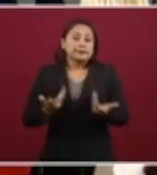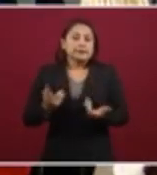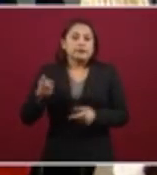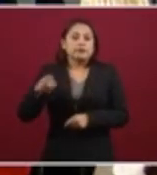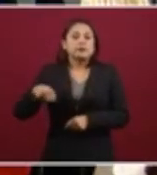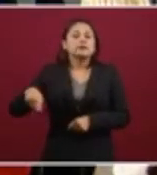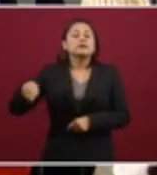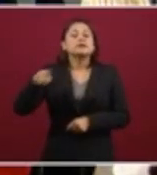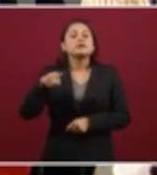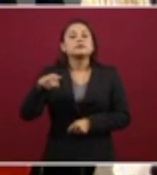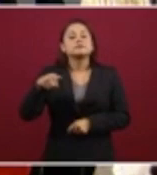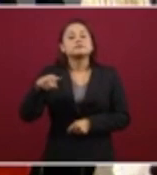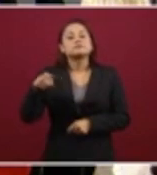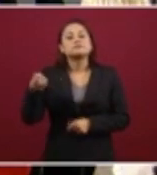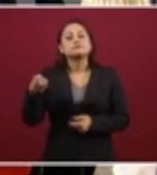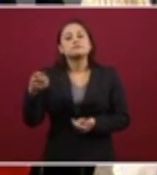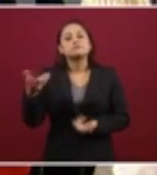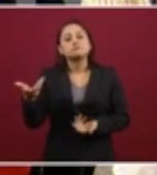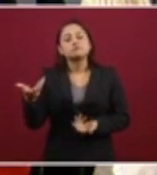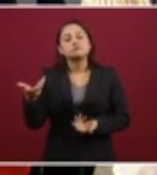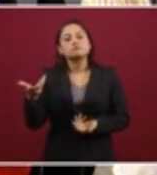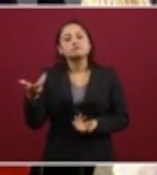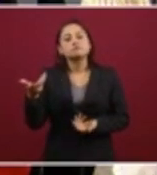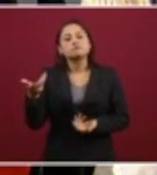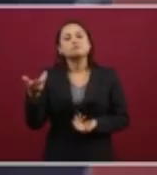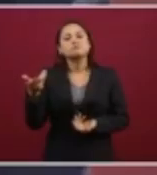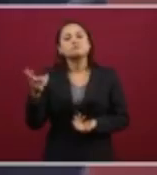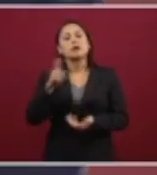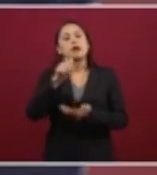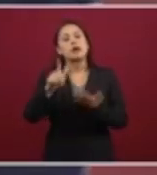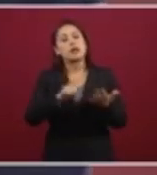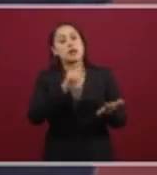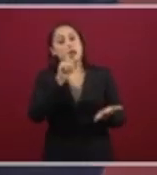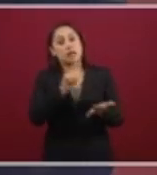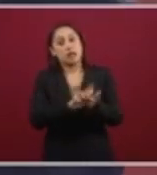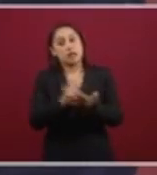de conformidad con la ley,